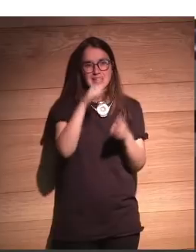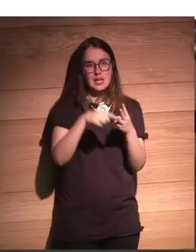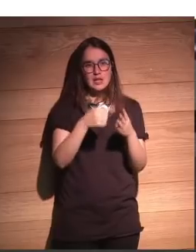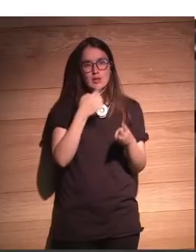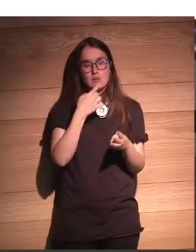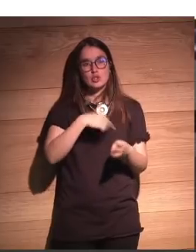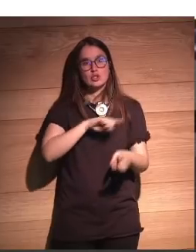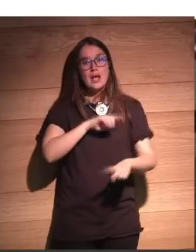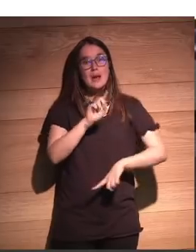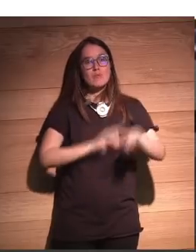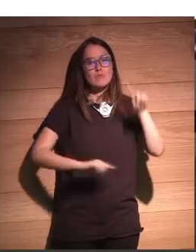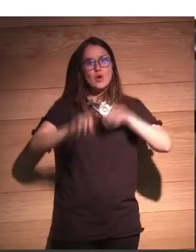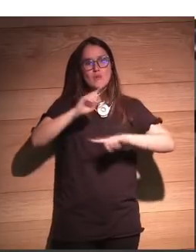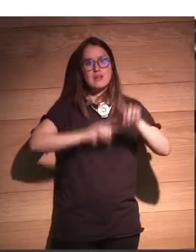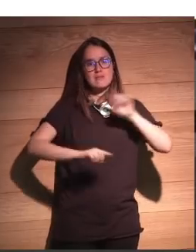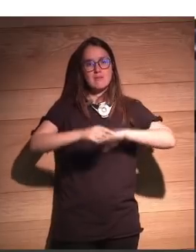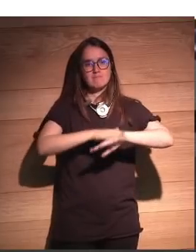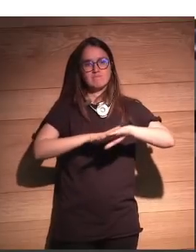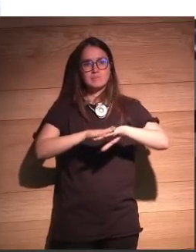el problema fundamental